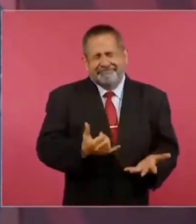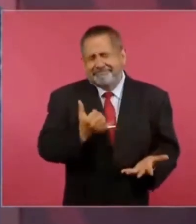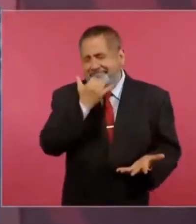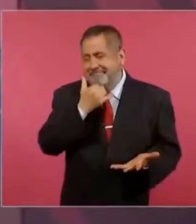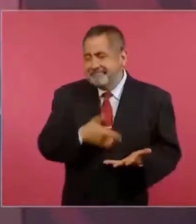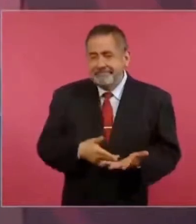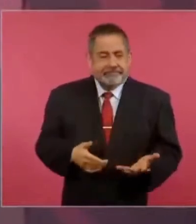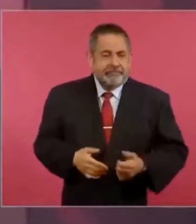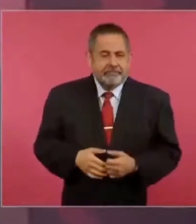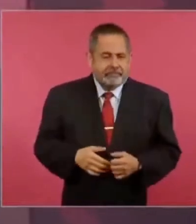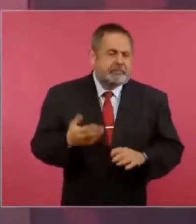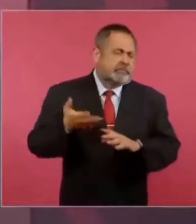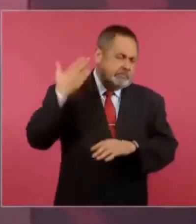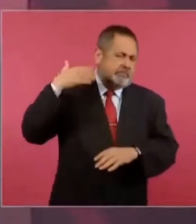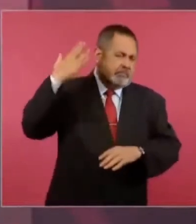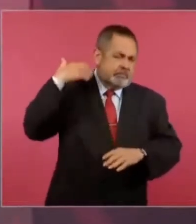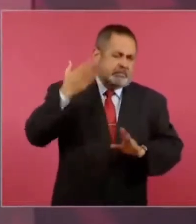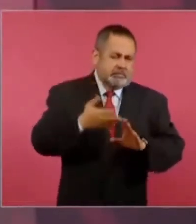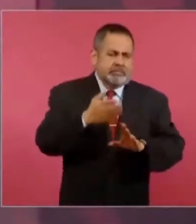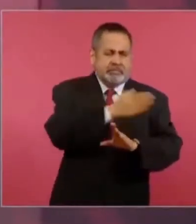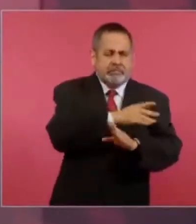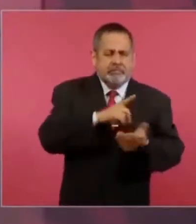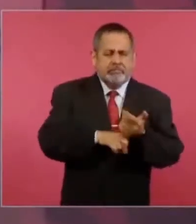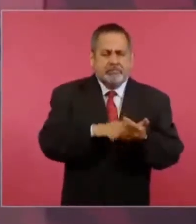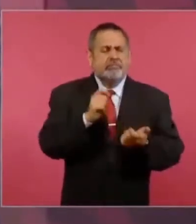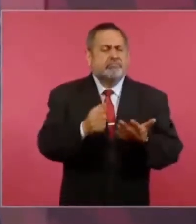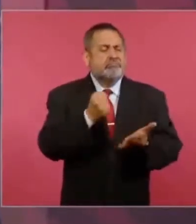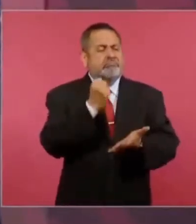¿Y qué cosa fue lo que aprobaron?